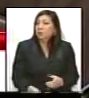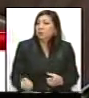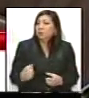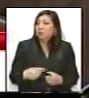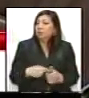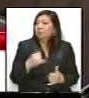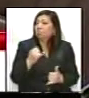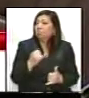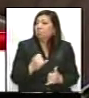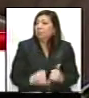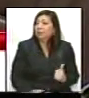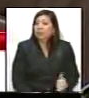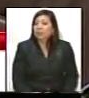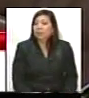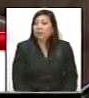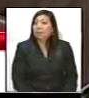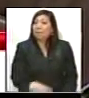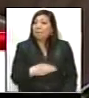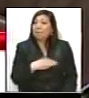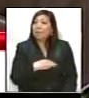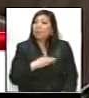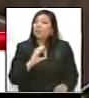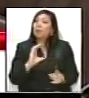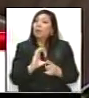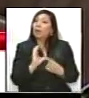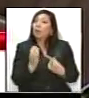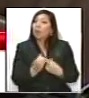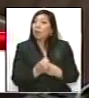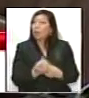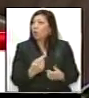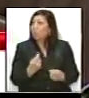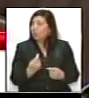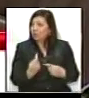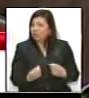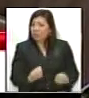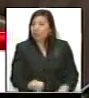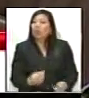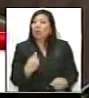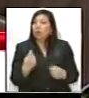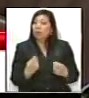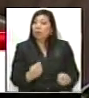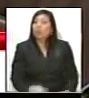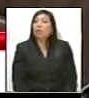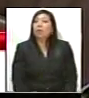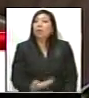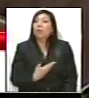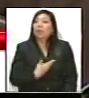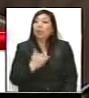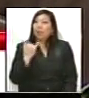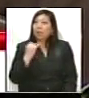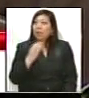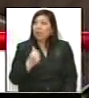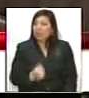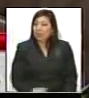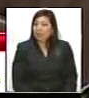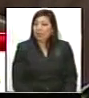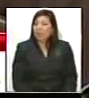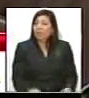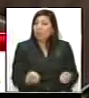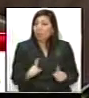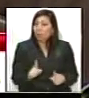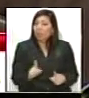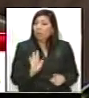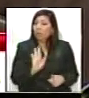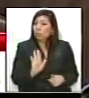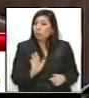final el ministerio de cultura el ministerio de comercio exterior y turismo y el gobierno regional dedica de acuerdo a sus